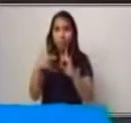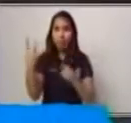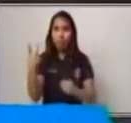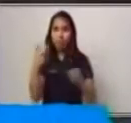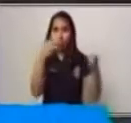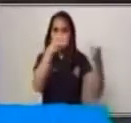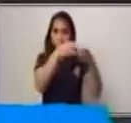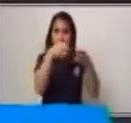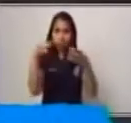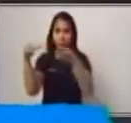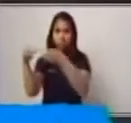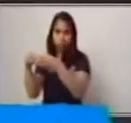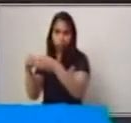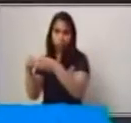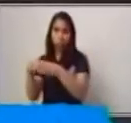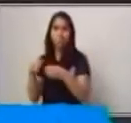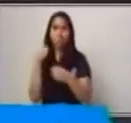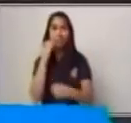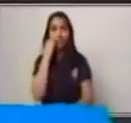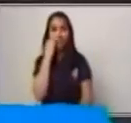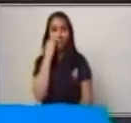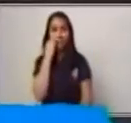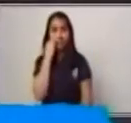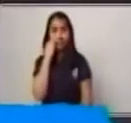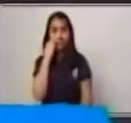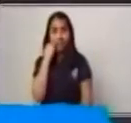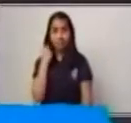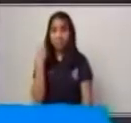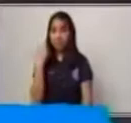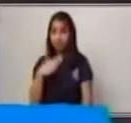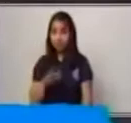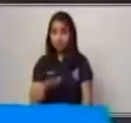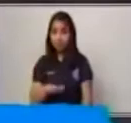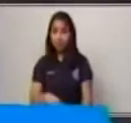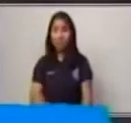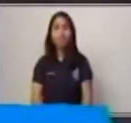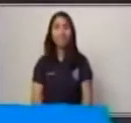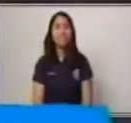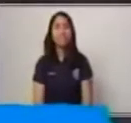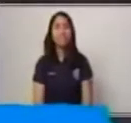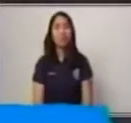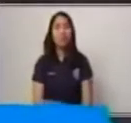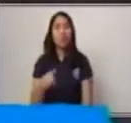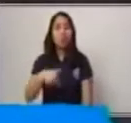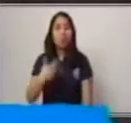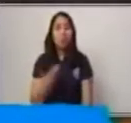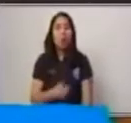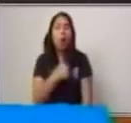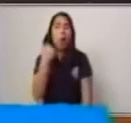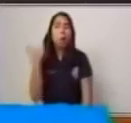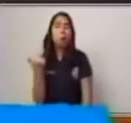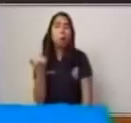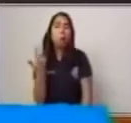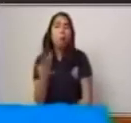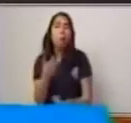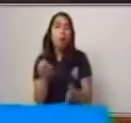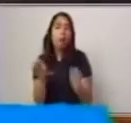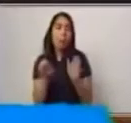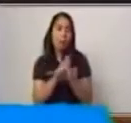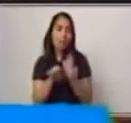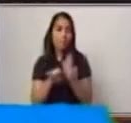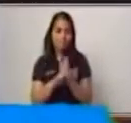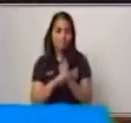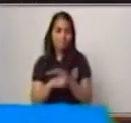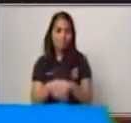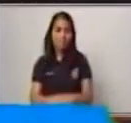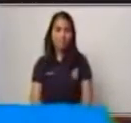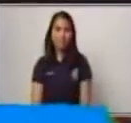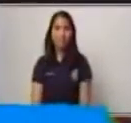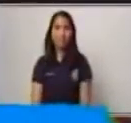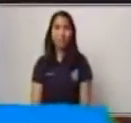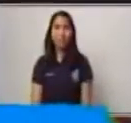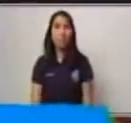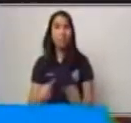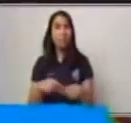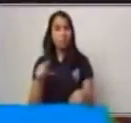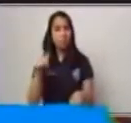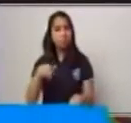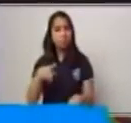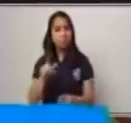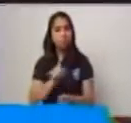parte haya quedado claro y ahora vamos a ejercitar nuevamente con otro ejemplo, únicamente que vamos a retirar